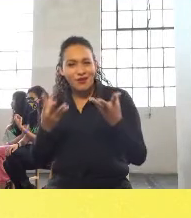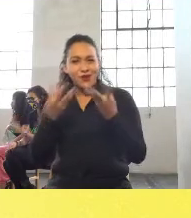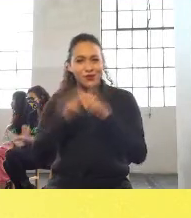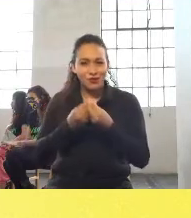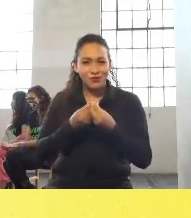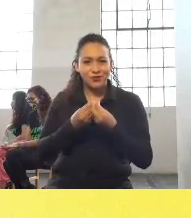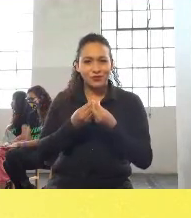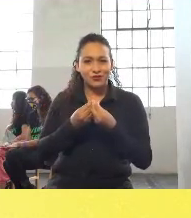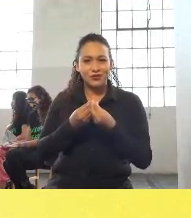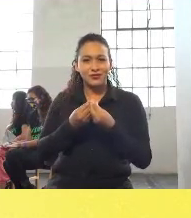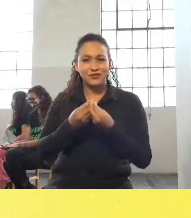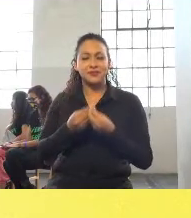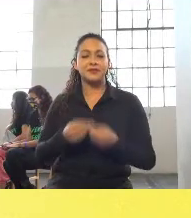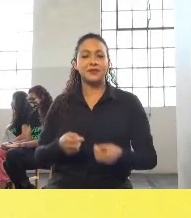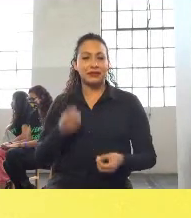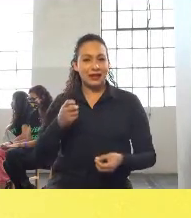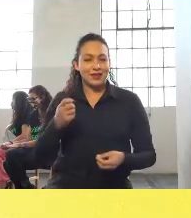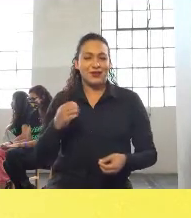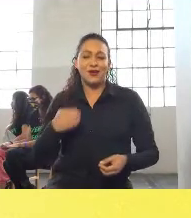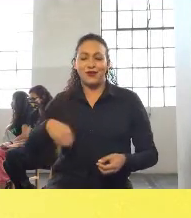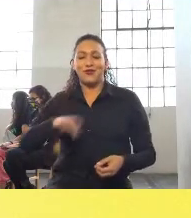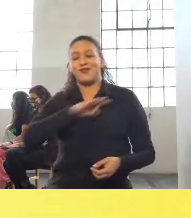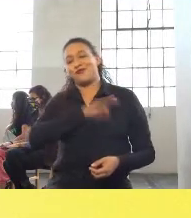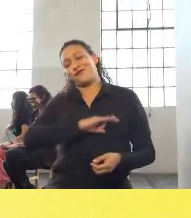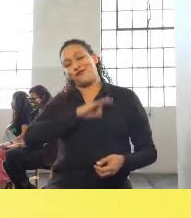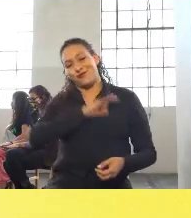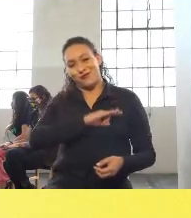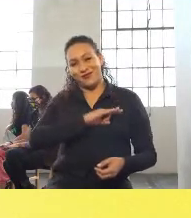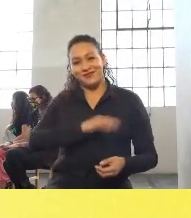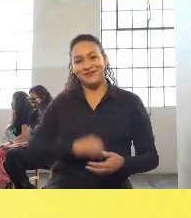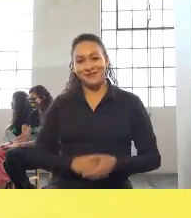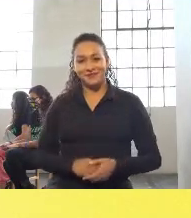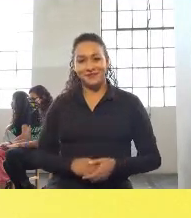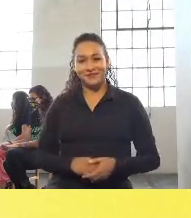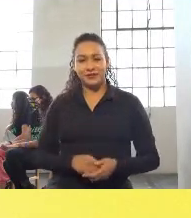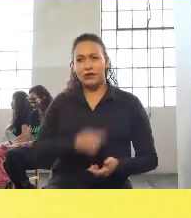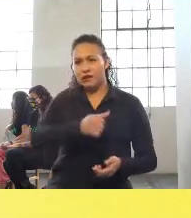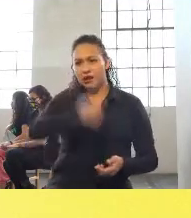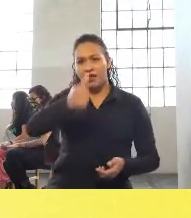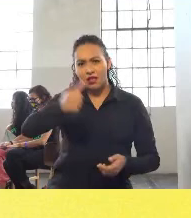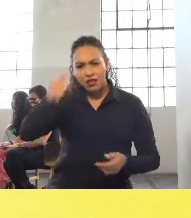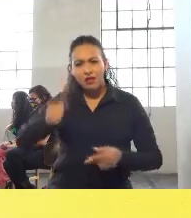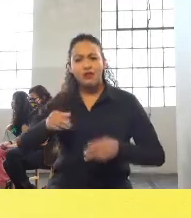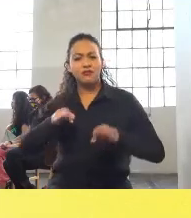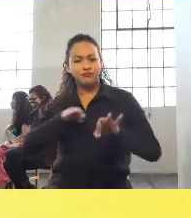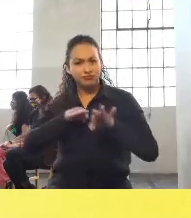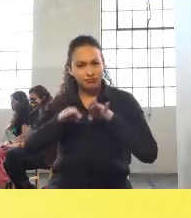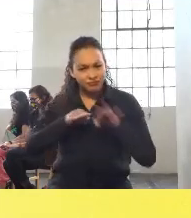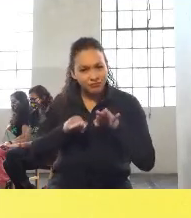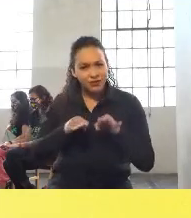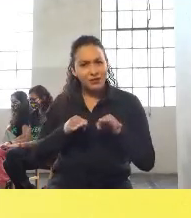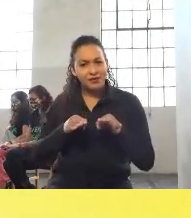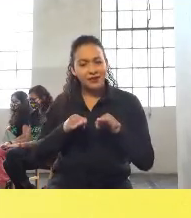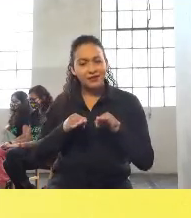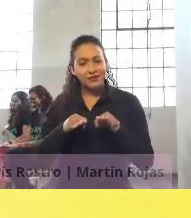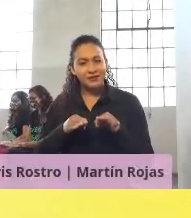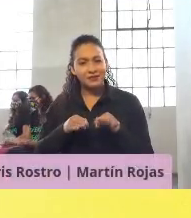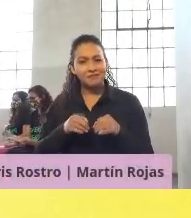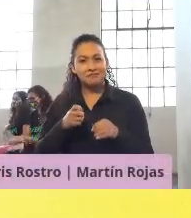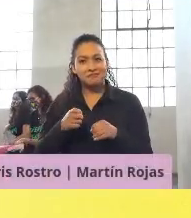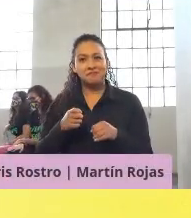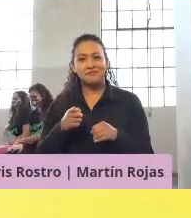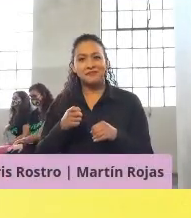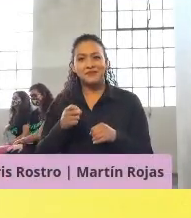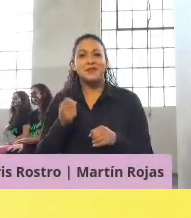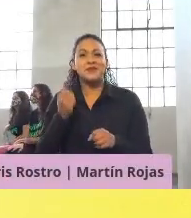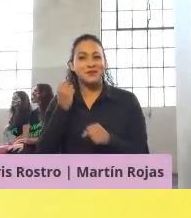diversa. Y eso, ¿no? Entonces todos desde su postura individual, desde su postura grupal en sus proyectos y como